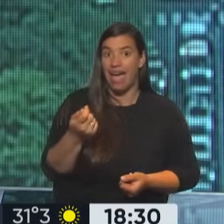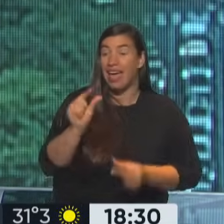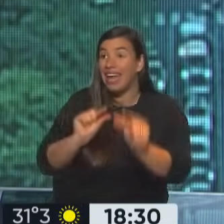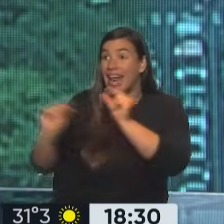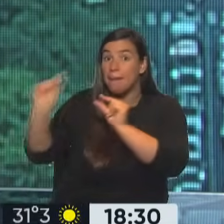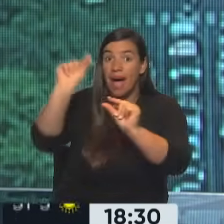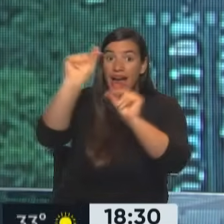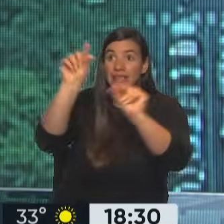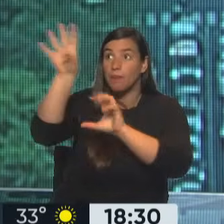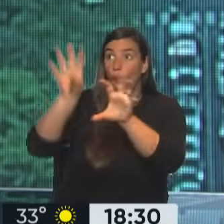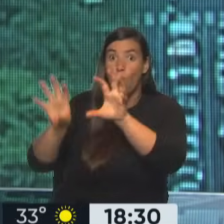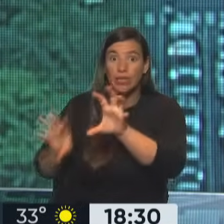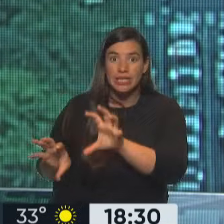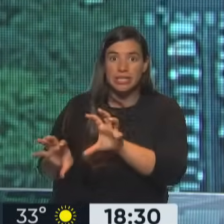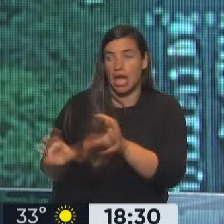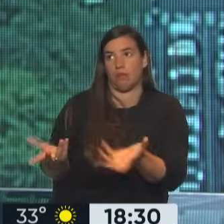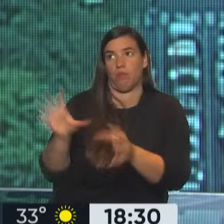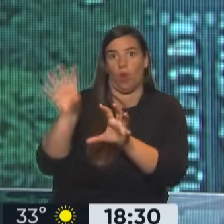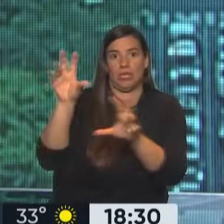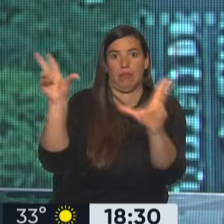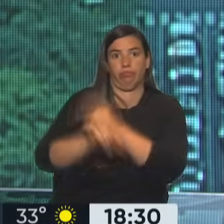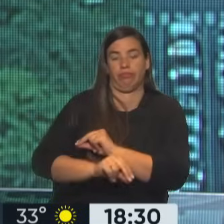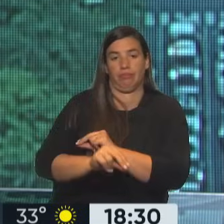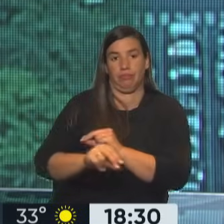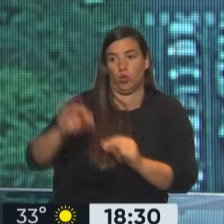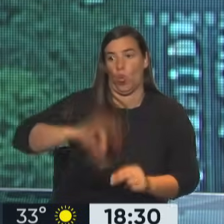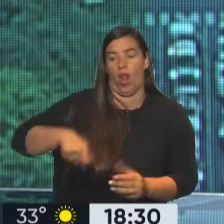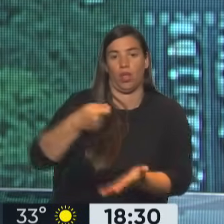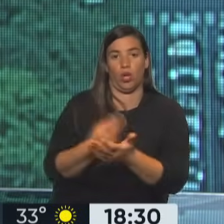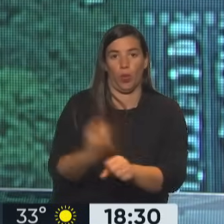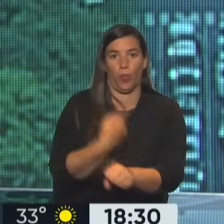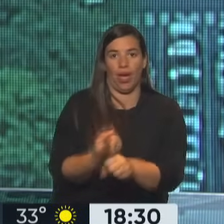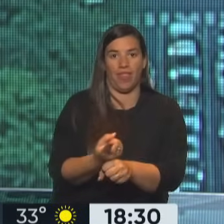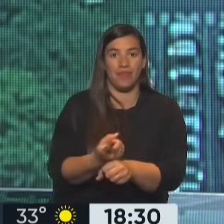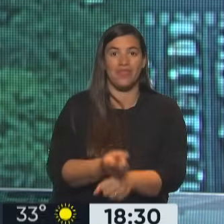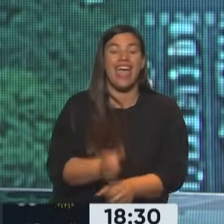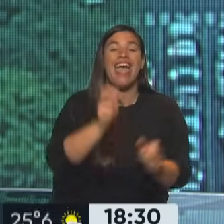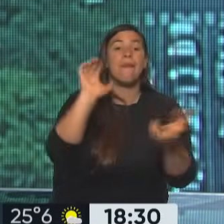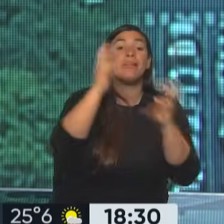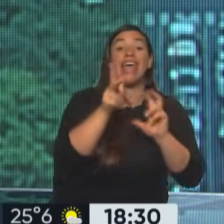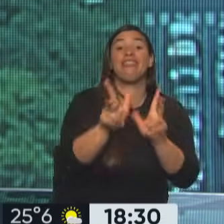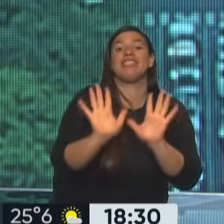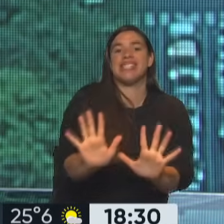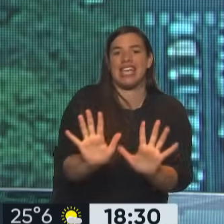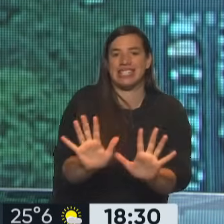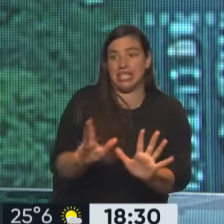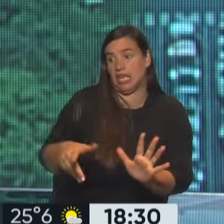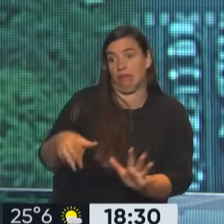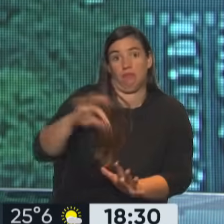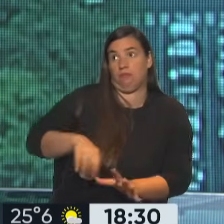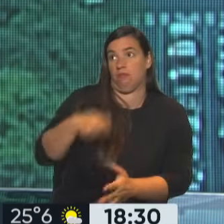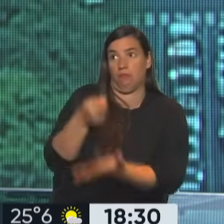Milei. Eso es lo que dice Milei, que no va a repartir la plata. A ver, hay dos o tres conceptos ahí que hay que tener en cuenta. Primero, lo que reparte